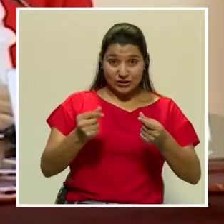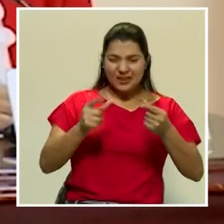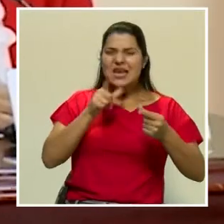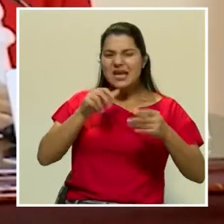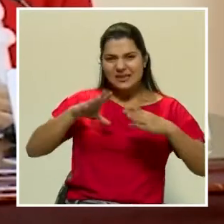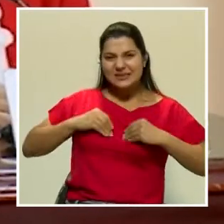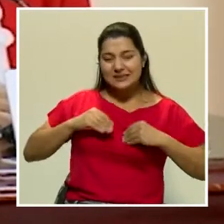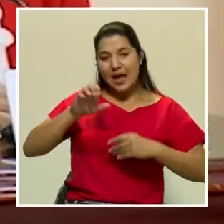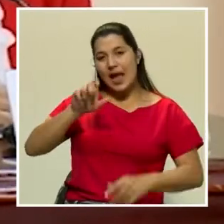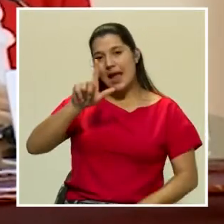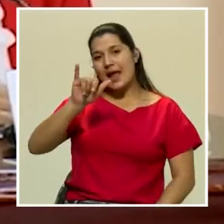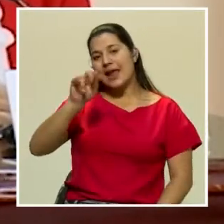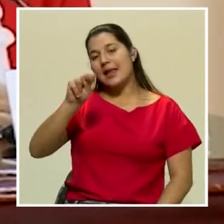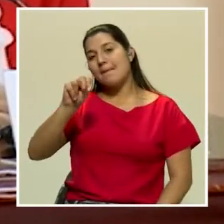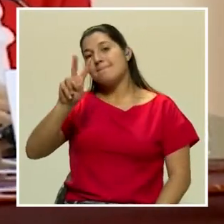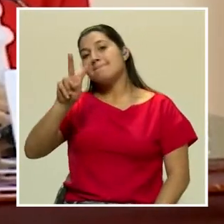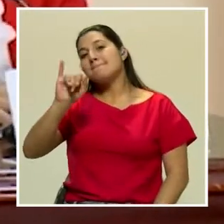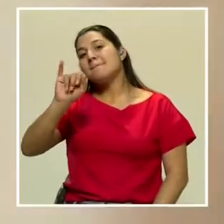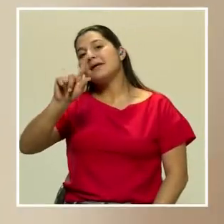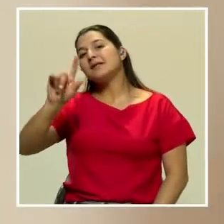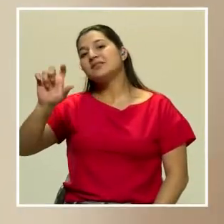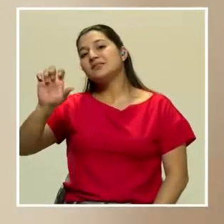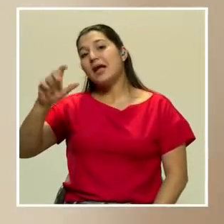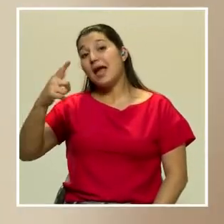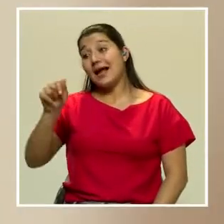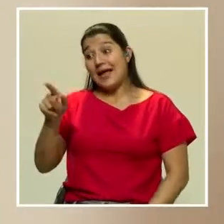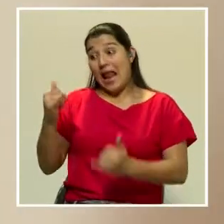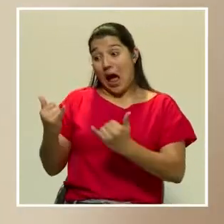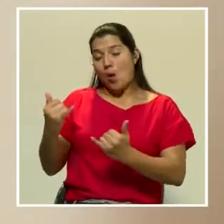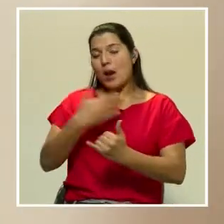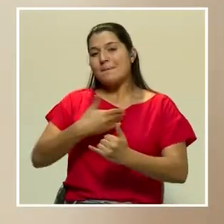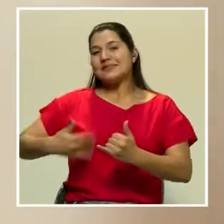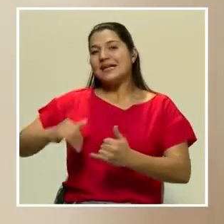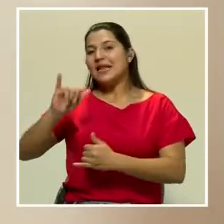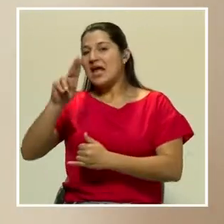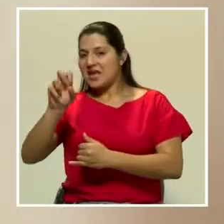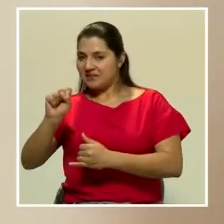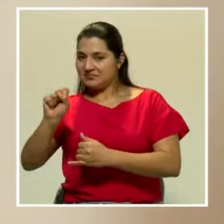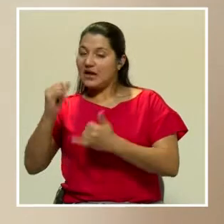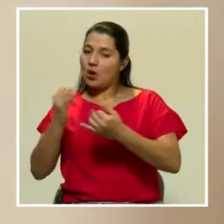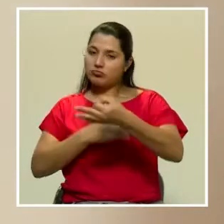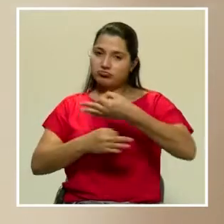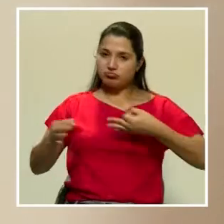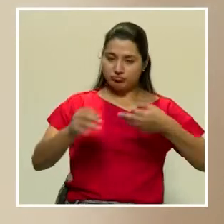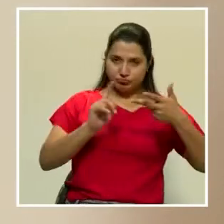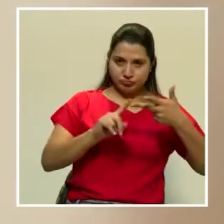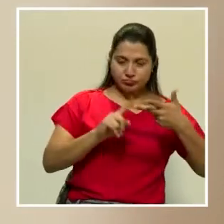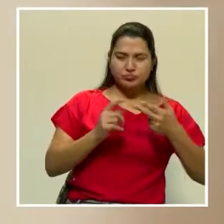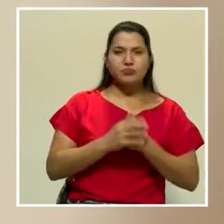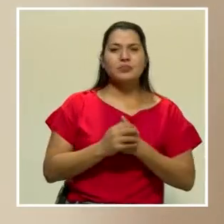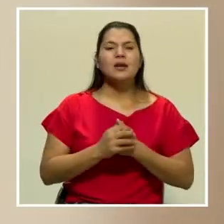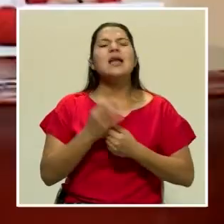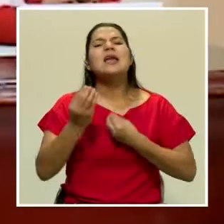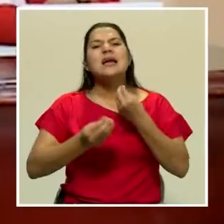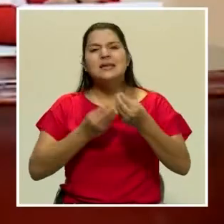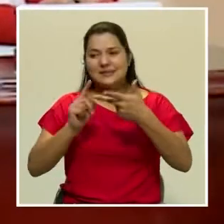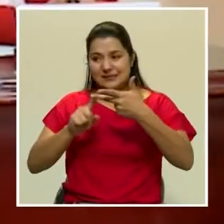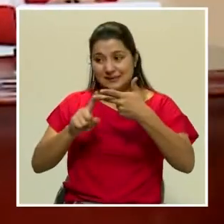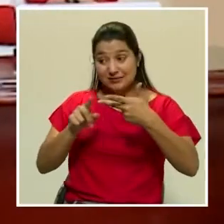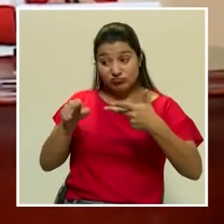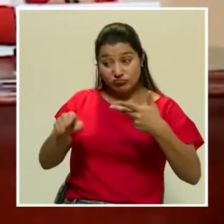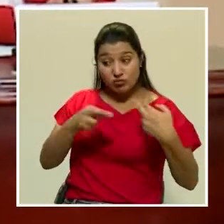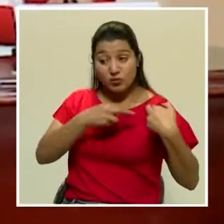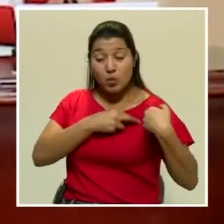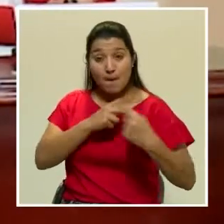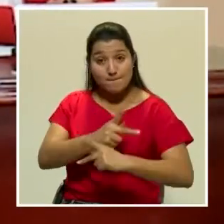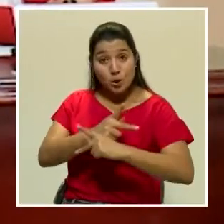Villegas, actual presidente del INSS. Alvarado encomendó al nuevo ministro de Hacienda 3 objetivos prioritarios: la protección de los afectados por la pandemia,